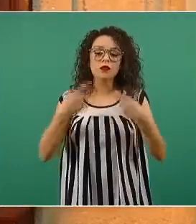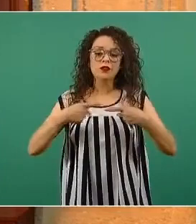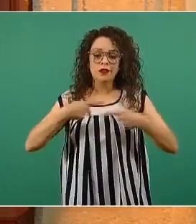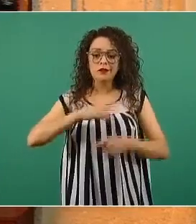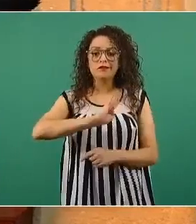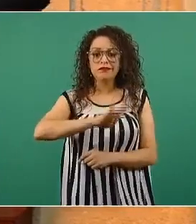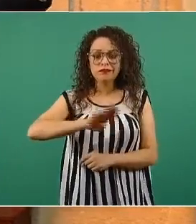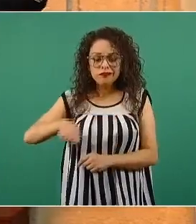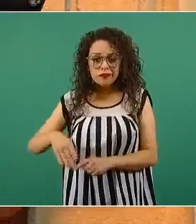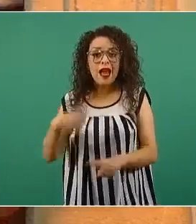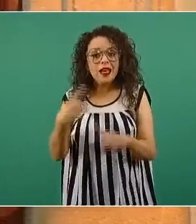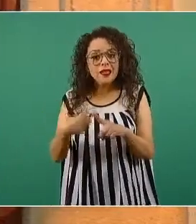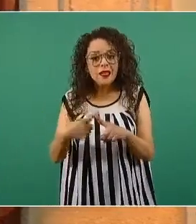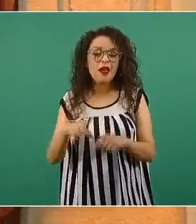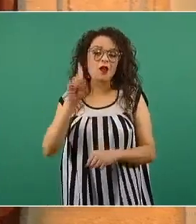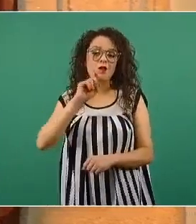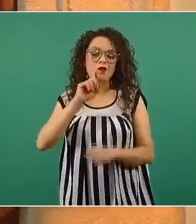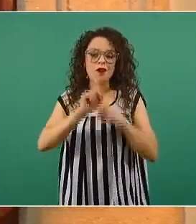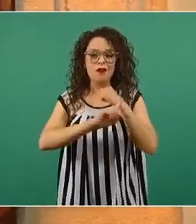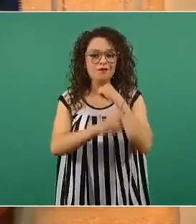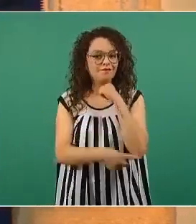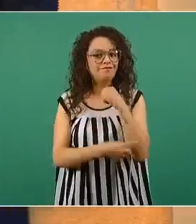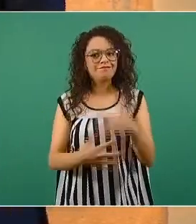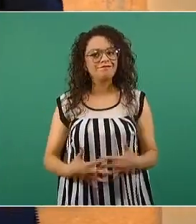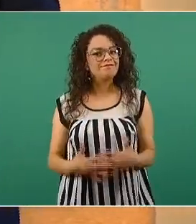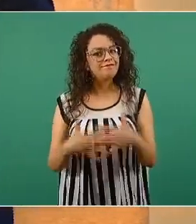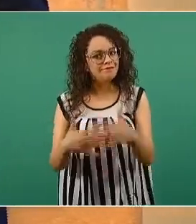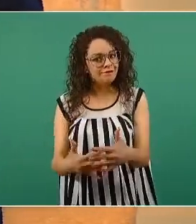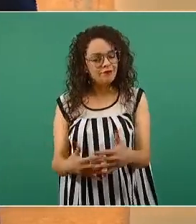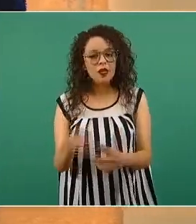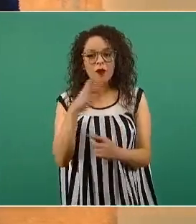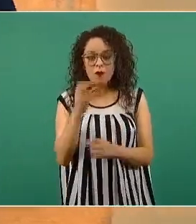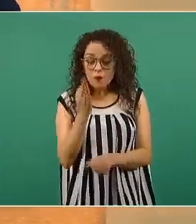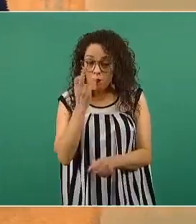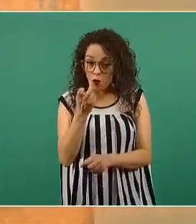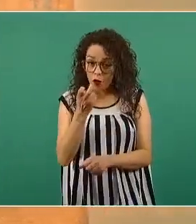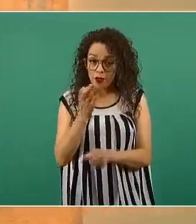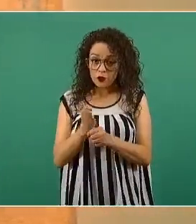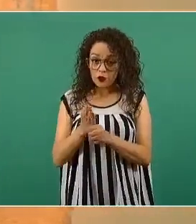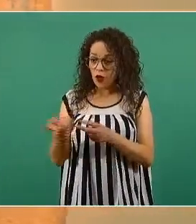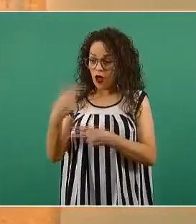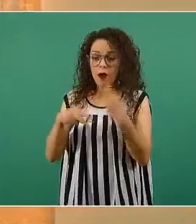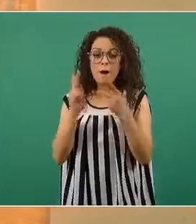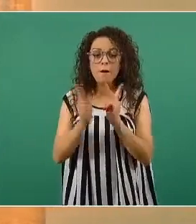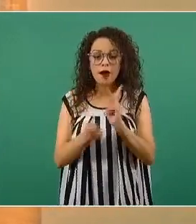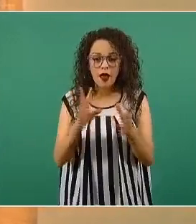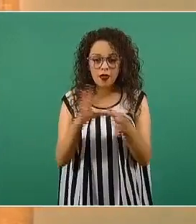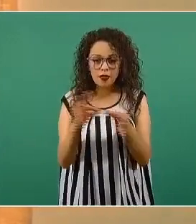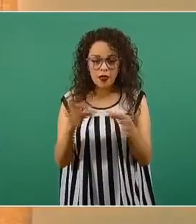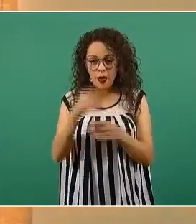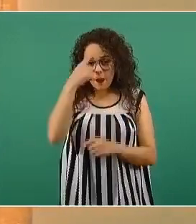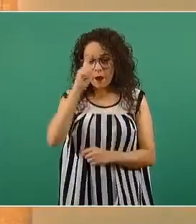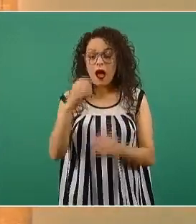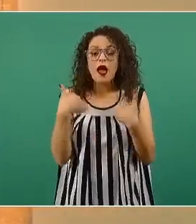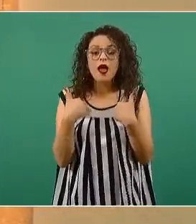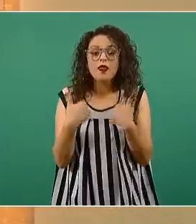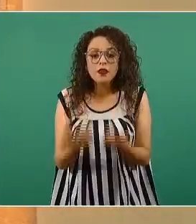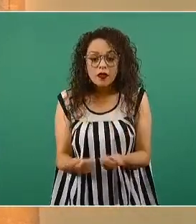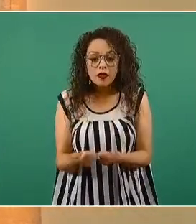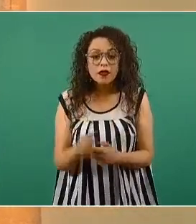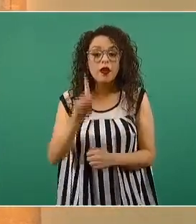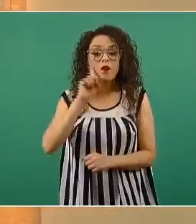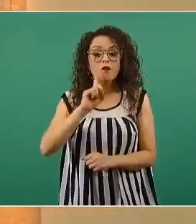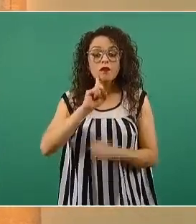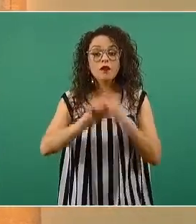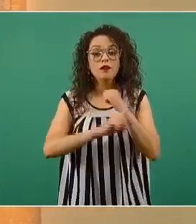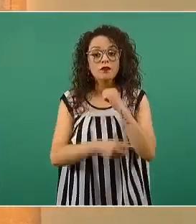son las embarazadas. Y el objetivo principal de esta plática es convencernos de que la mujer embarazada se